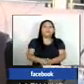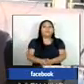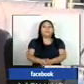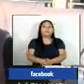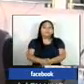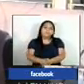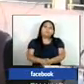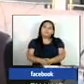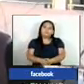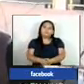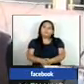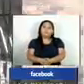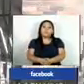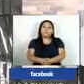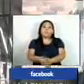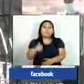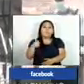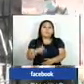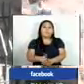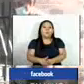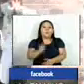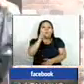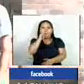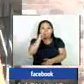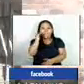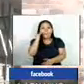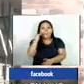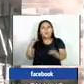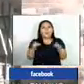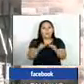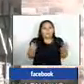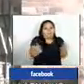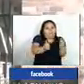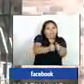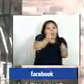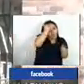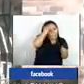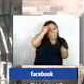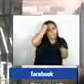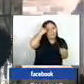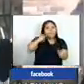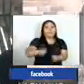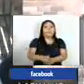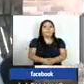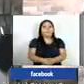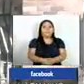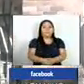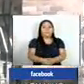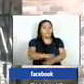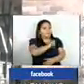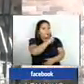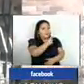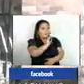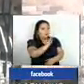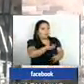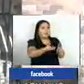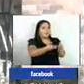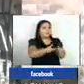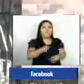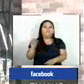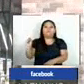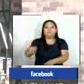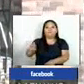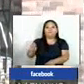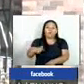pues sí, ha sido muy buena. Que los papás aprendan al lado de los niños. Hay un mayor liderazgo entre ellos. Así es,